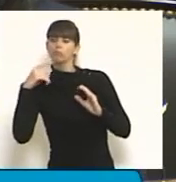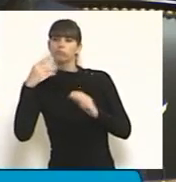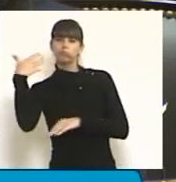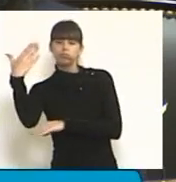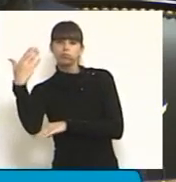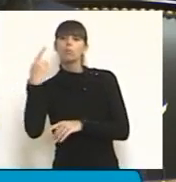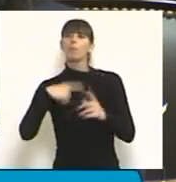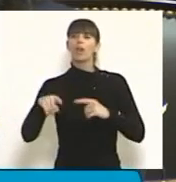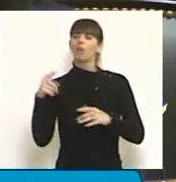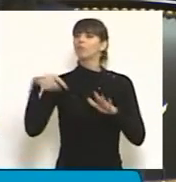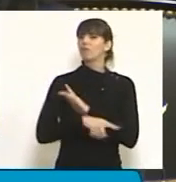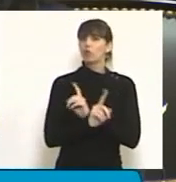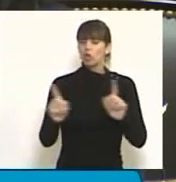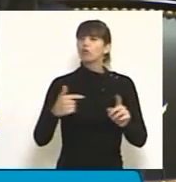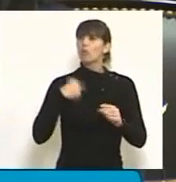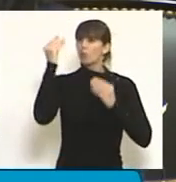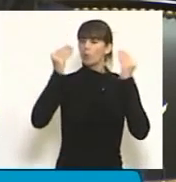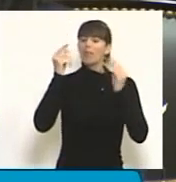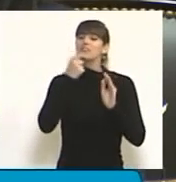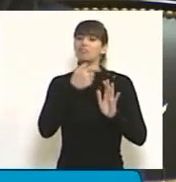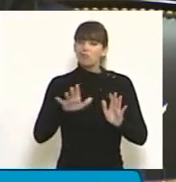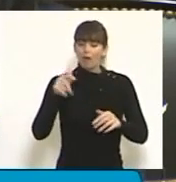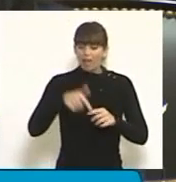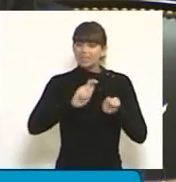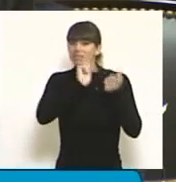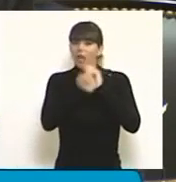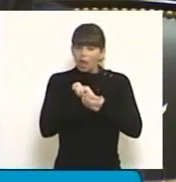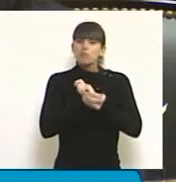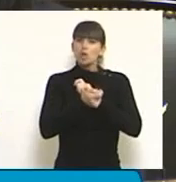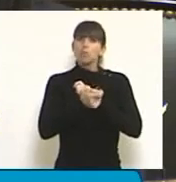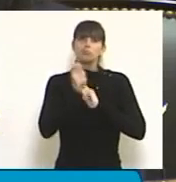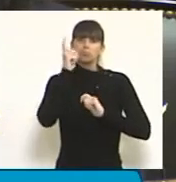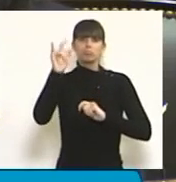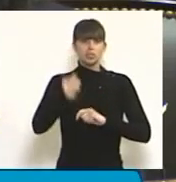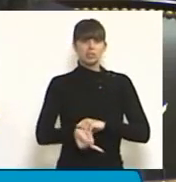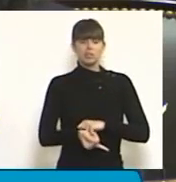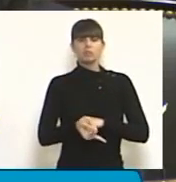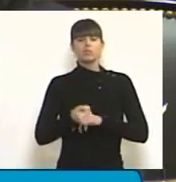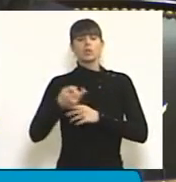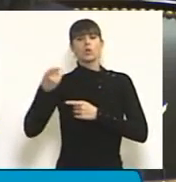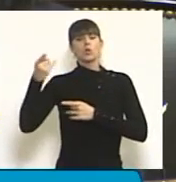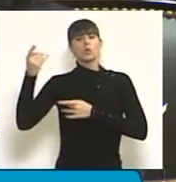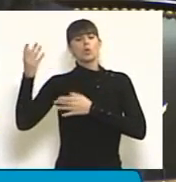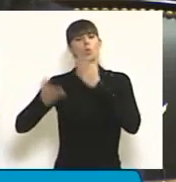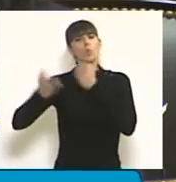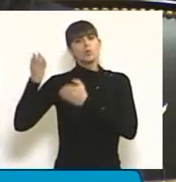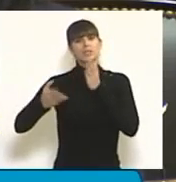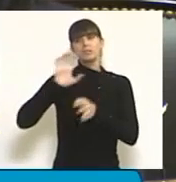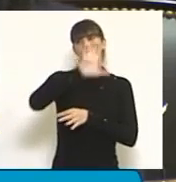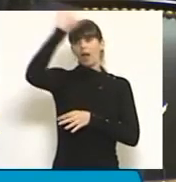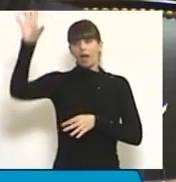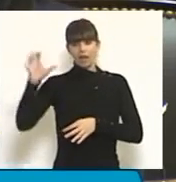preocupa mucho. Supongamos que estas reformas tengan un resultado positivo, que la justicia federal